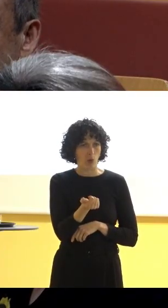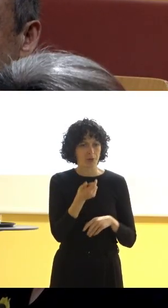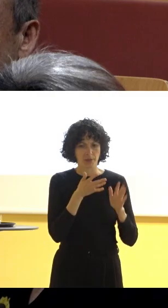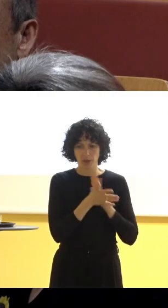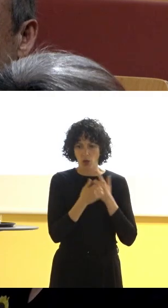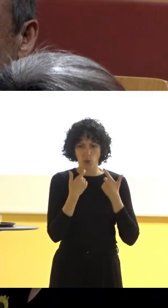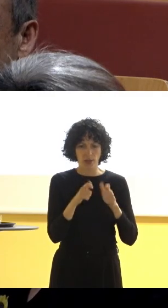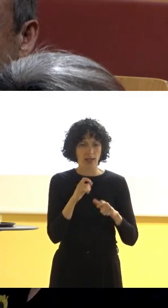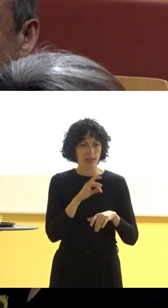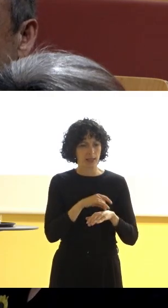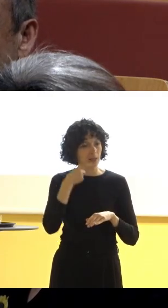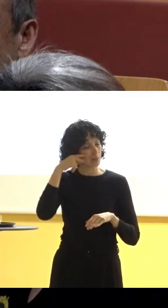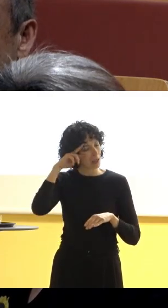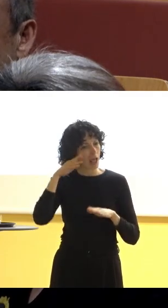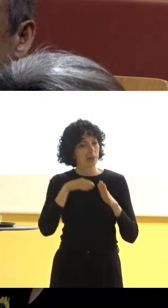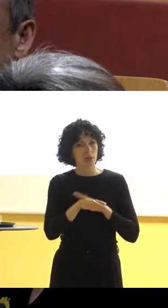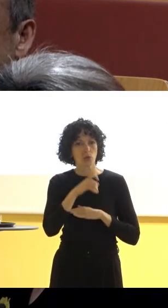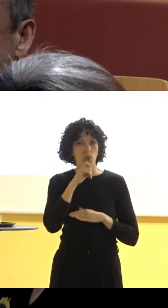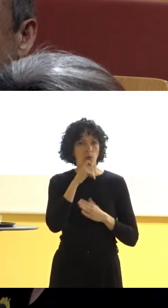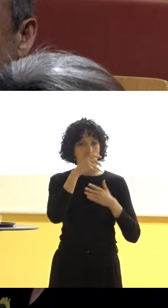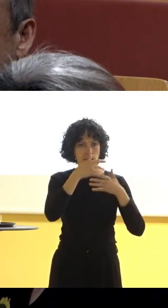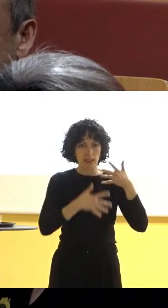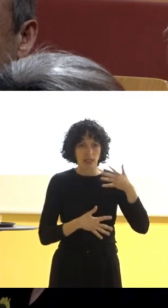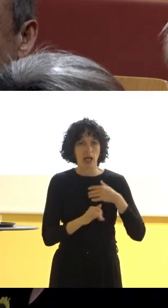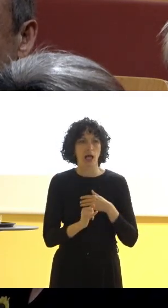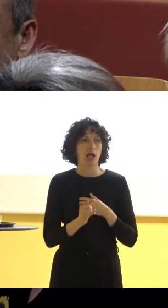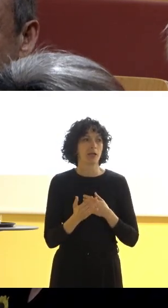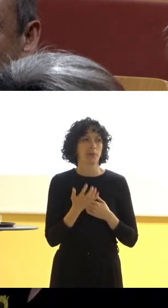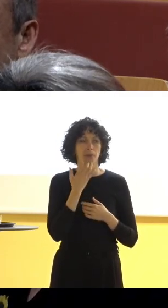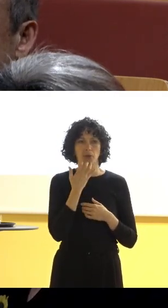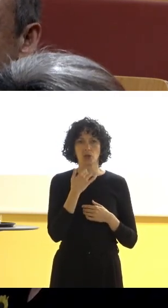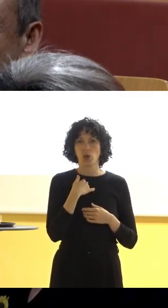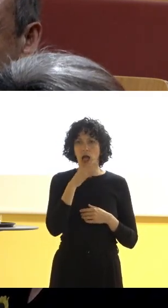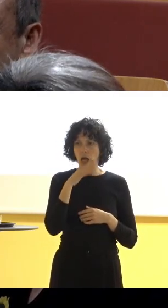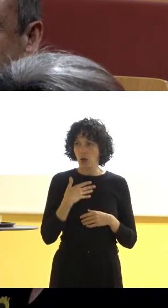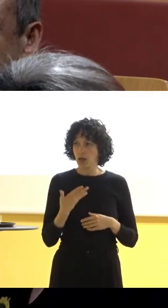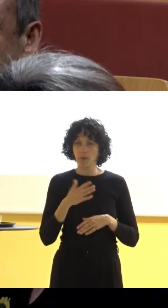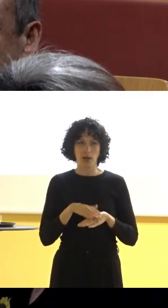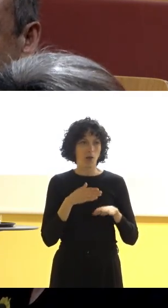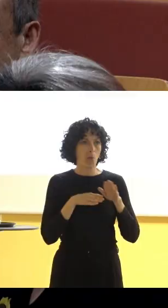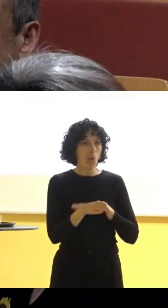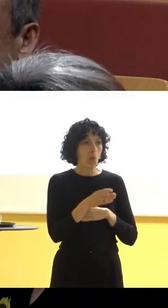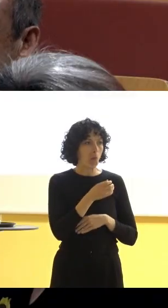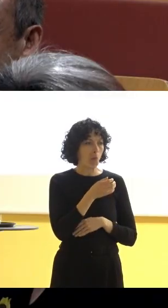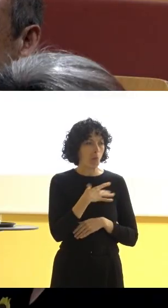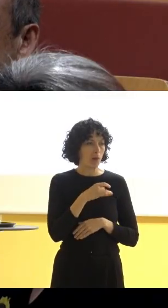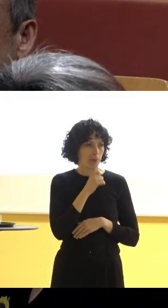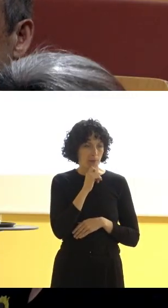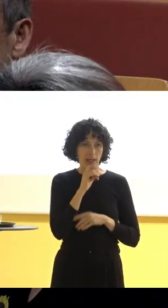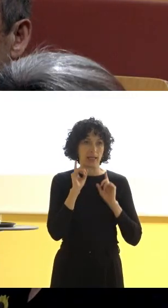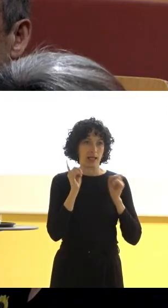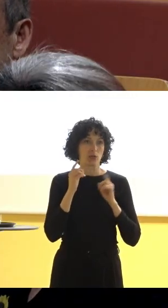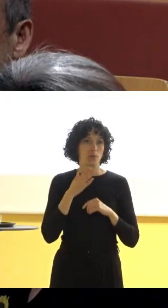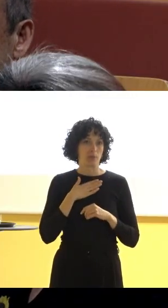unidades clínicas de experiencia, ¿cómo es? ¿Hay un listado? ¿Qué posibilidades yo ahora mismo de pues lo ejemplifico con mi caso,